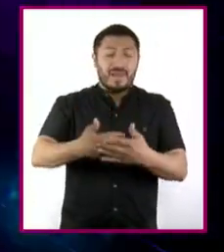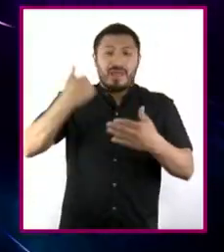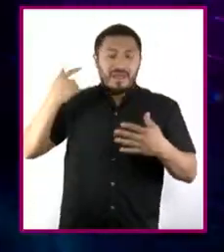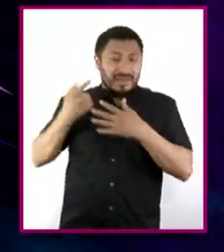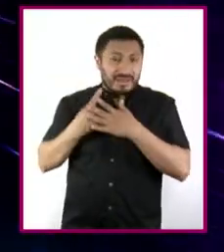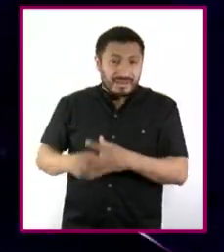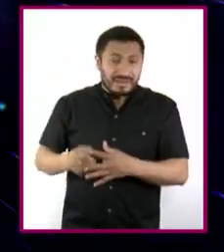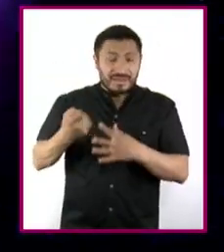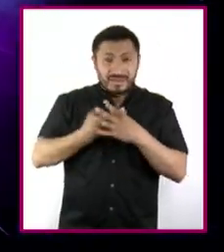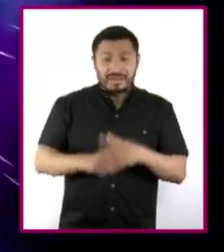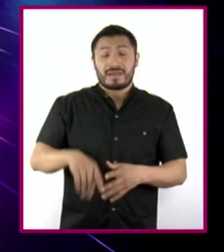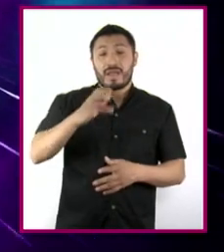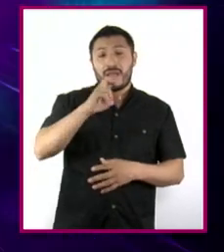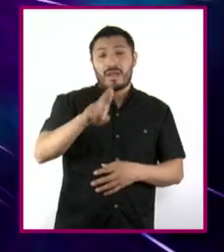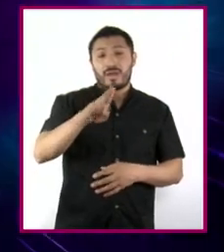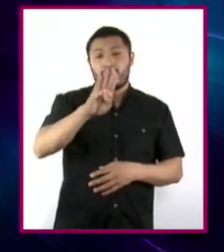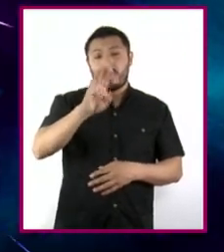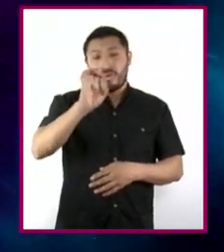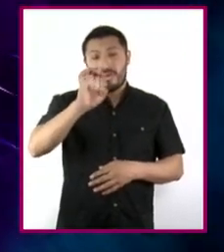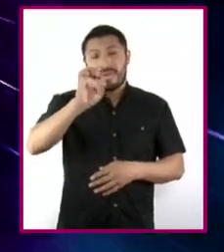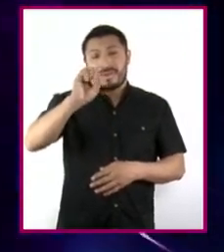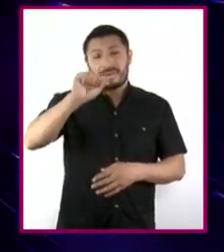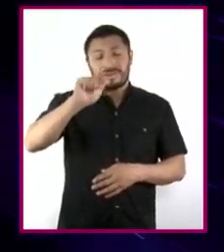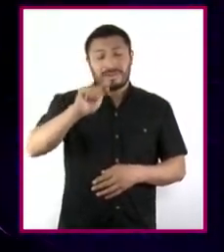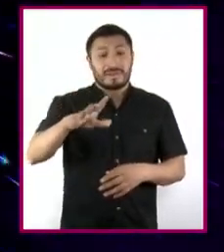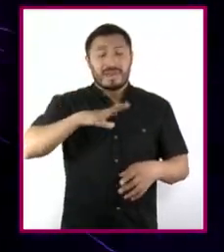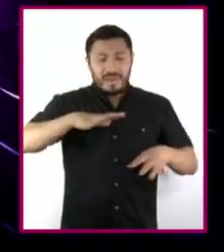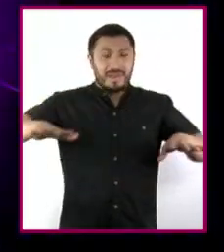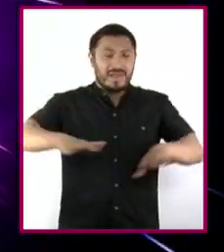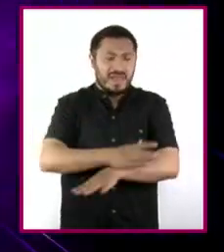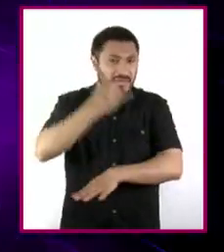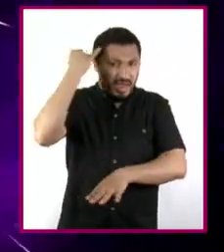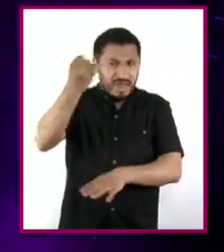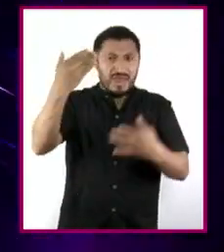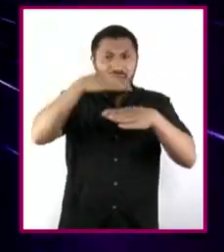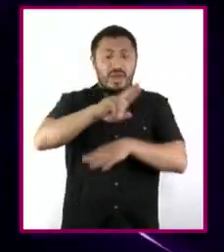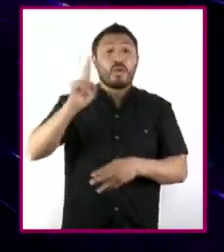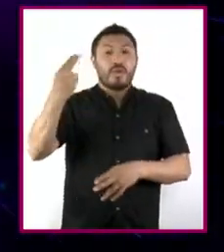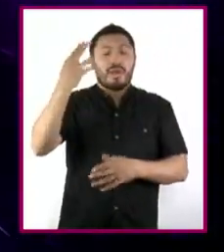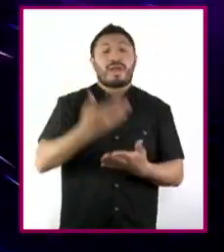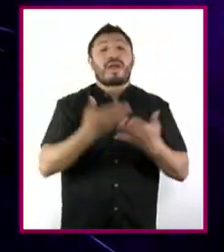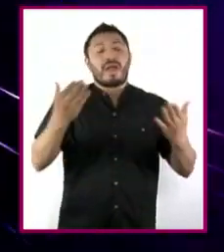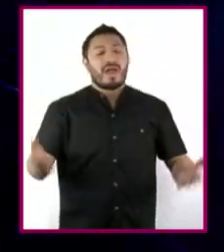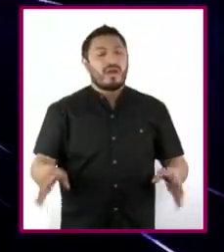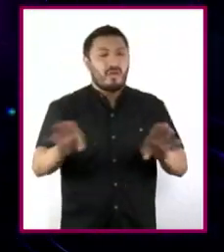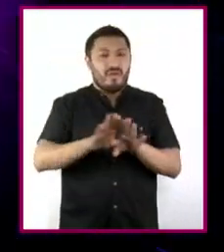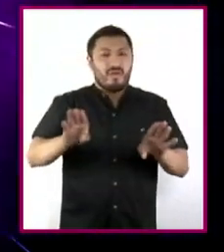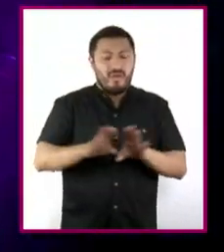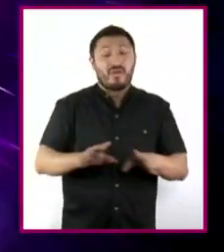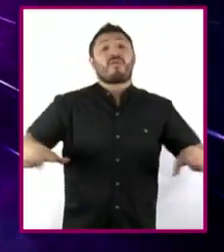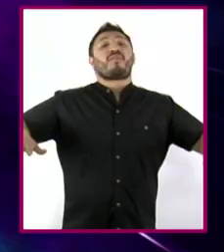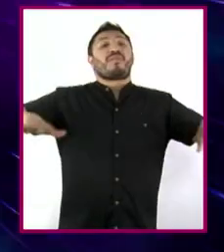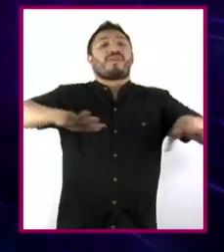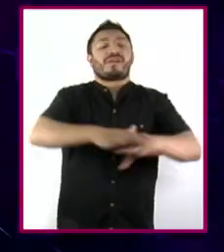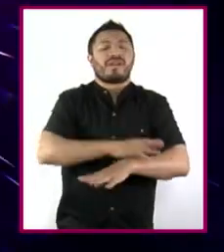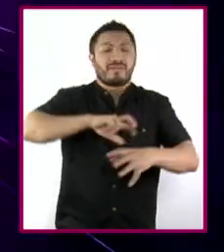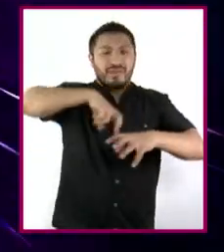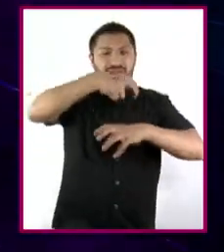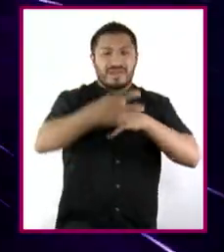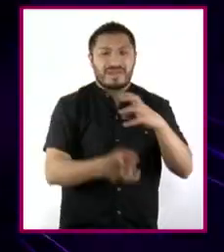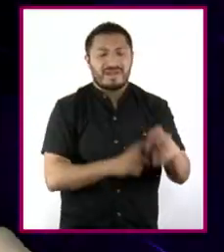aparición, los CubeSats están cambiando el paradigma de acceso al espacio y son ahora considerados para reemplazar a los